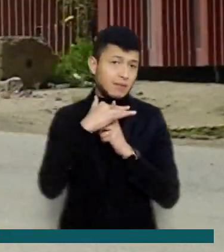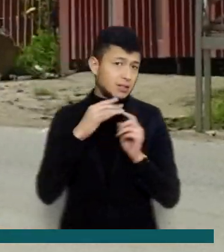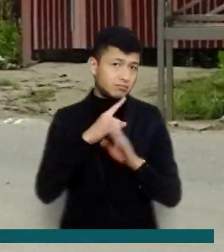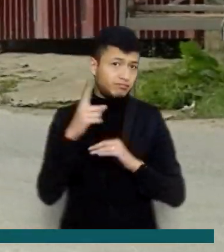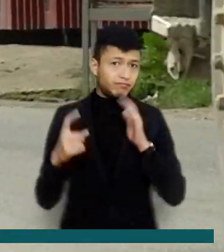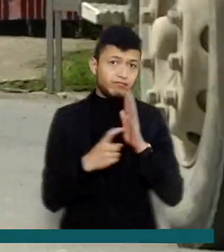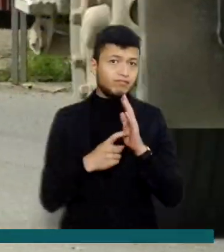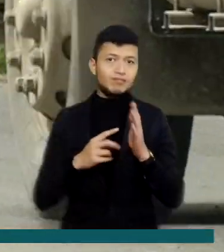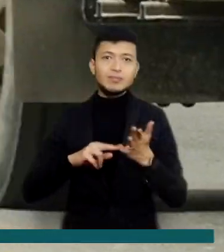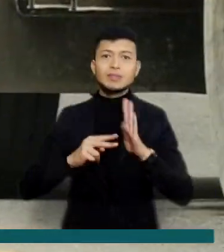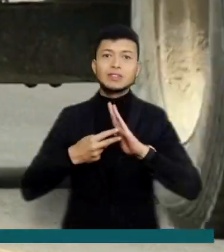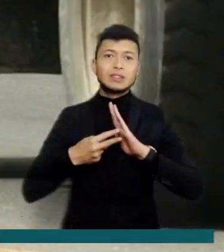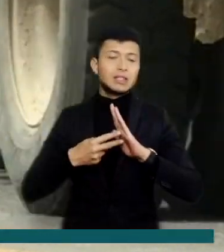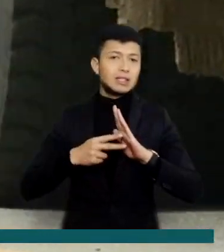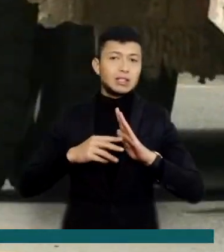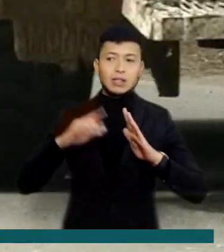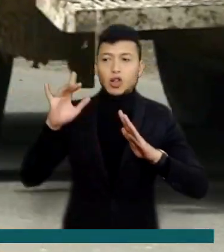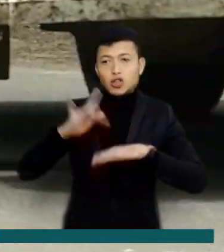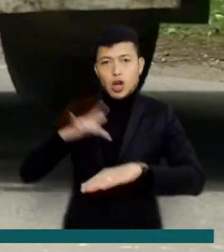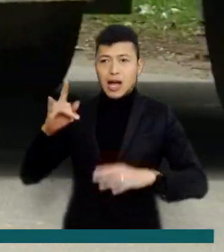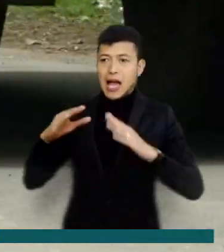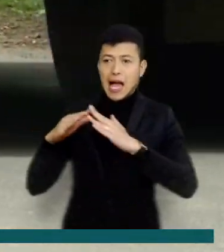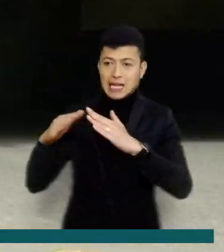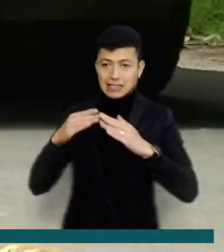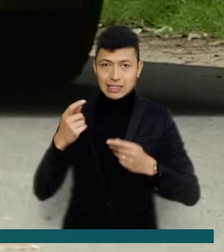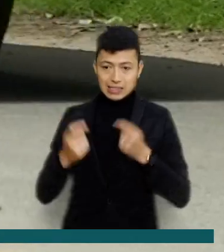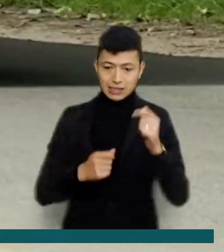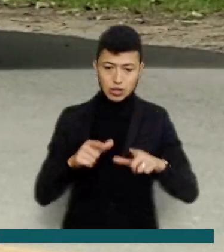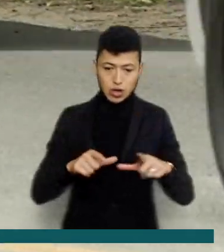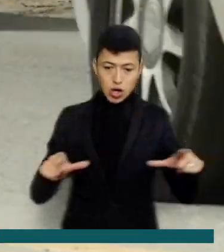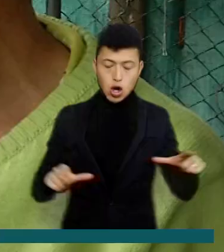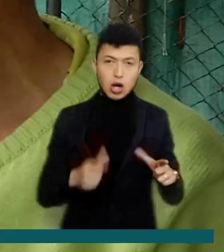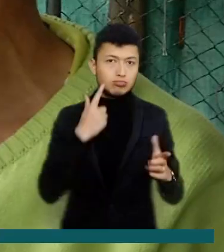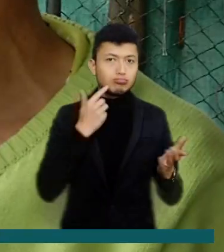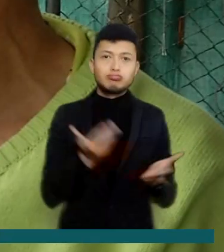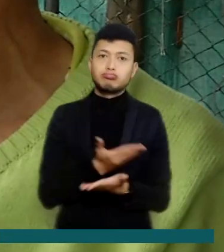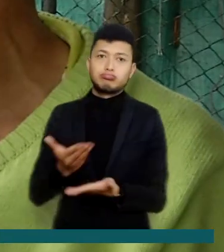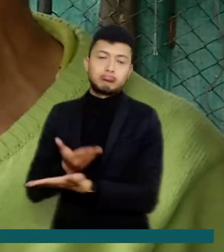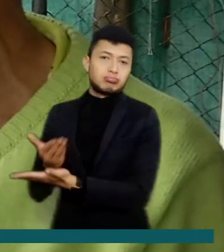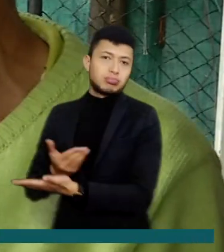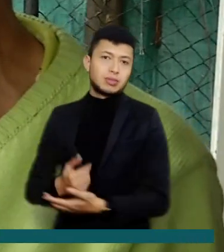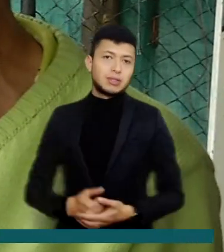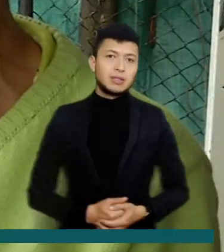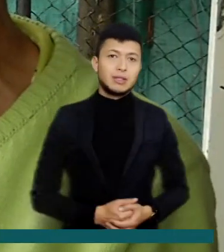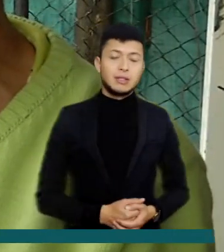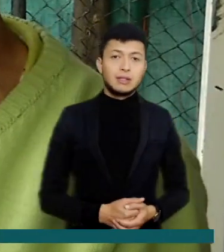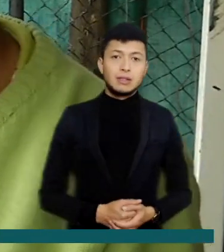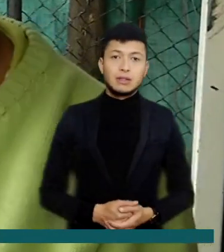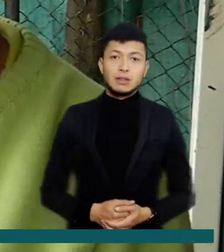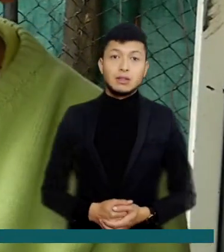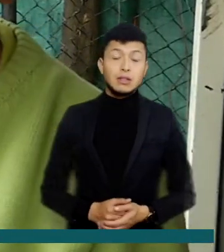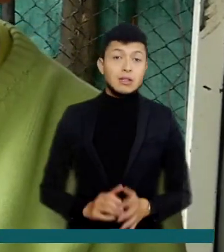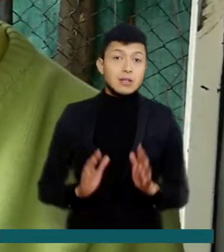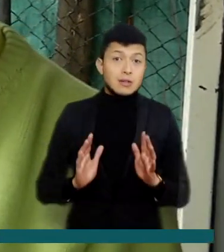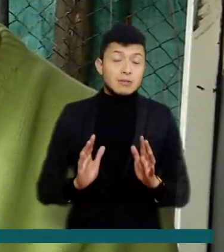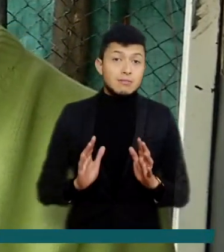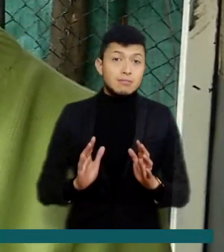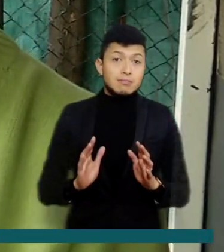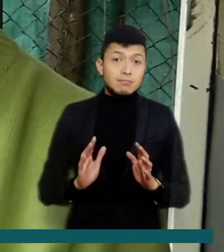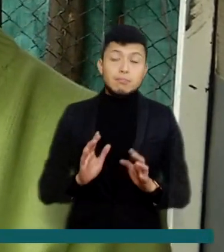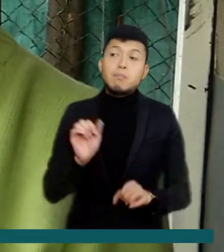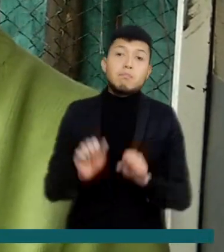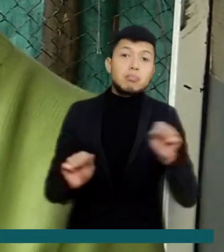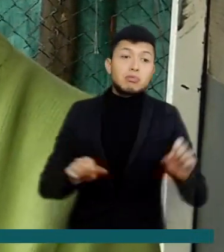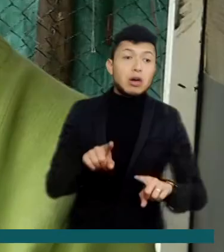afectaría porque entonces ya tendrán que tumbar las casas donde tenemos nuestros locales. Tocará a venderla, pues tocará a venderla porque ¿qué hacemos? Lo más importante es que a nosotros nos